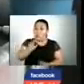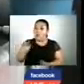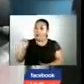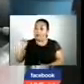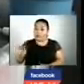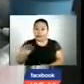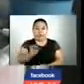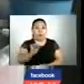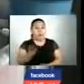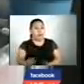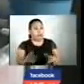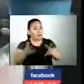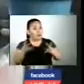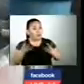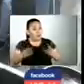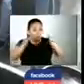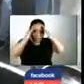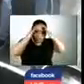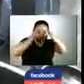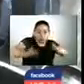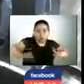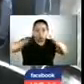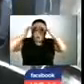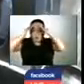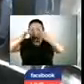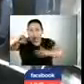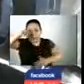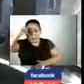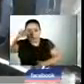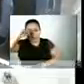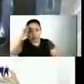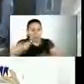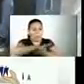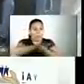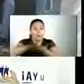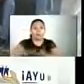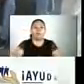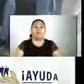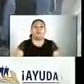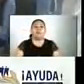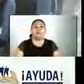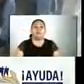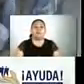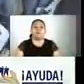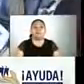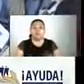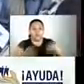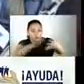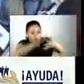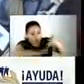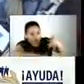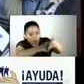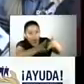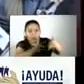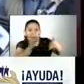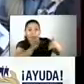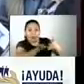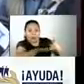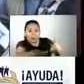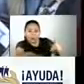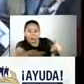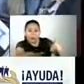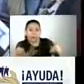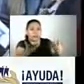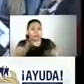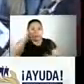donde se pretende ejecutar con mayor acción las tareas de prevención donde la programación está de que todos los establecimientos a nivel local